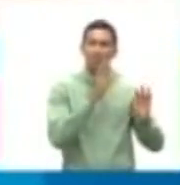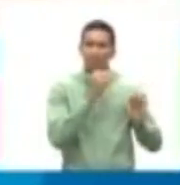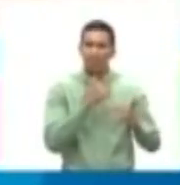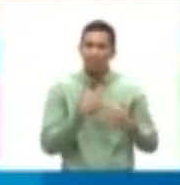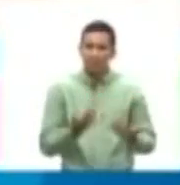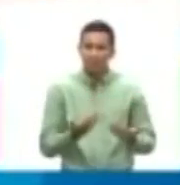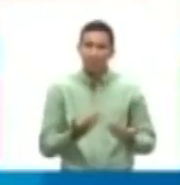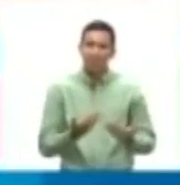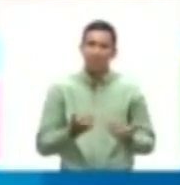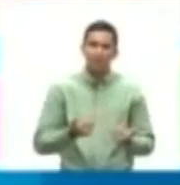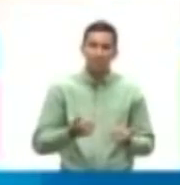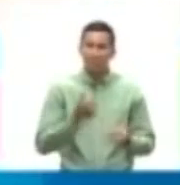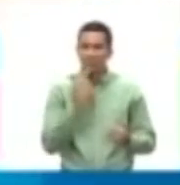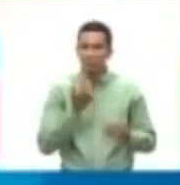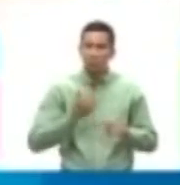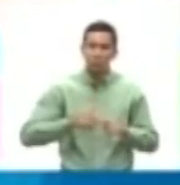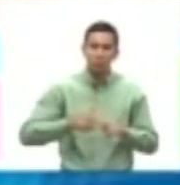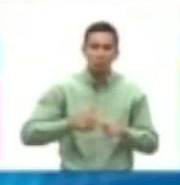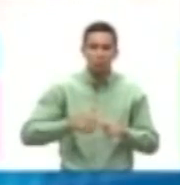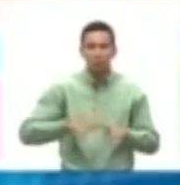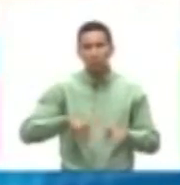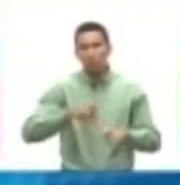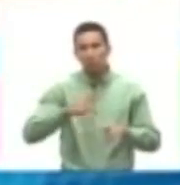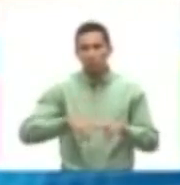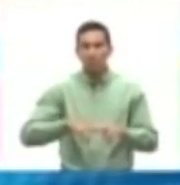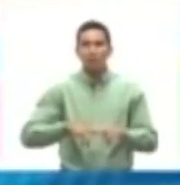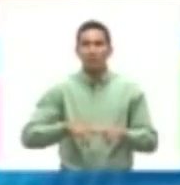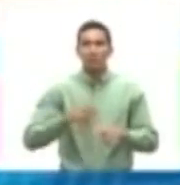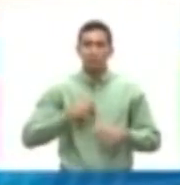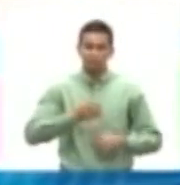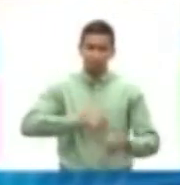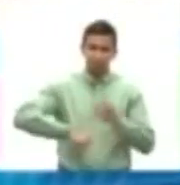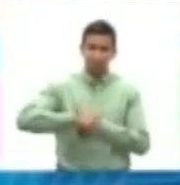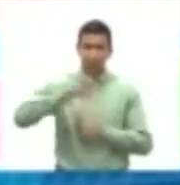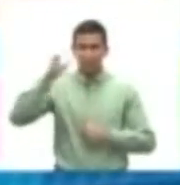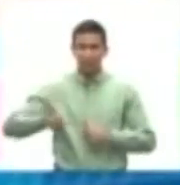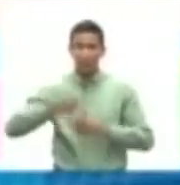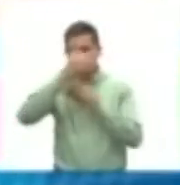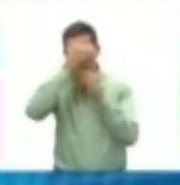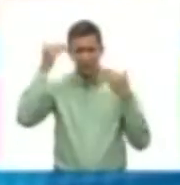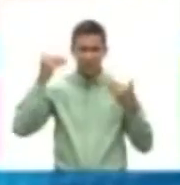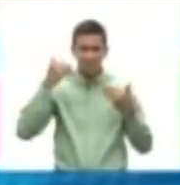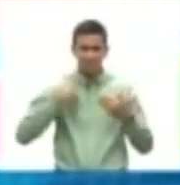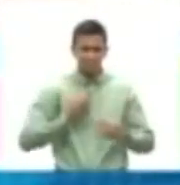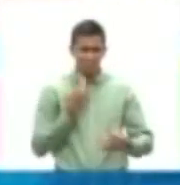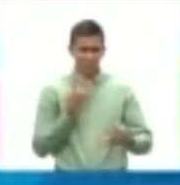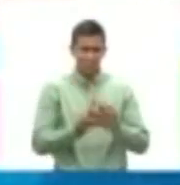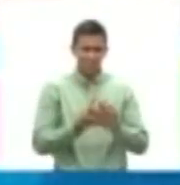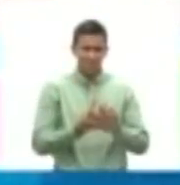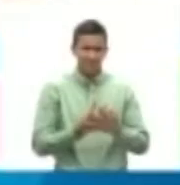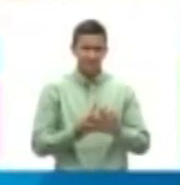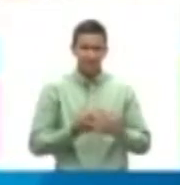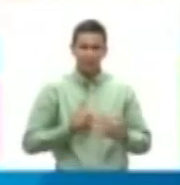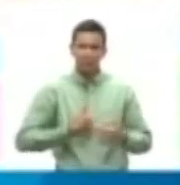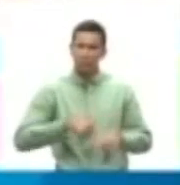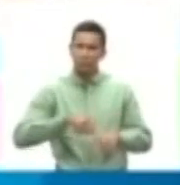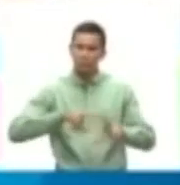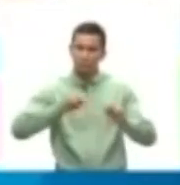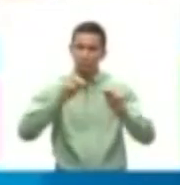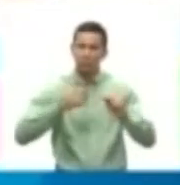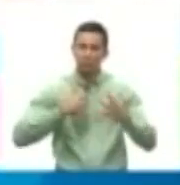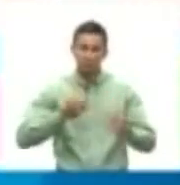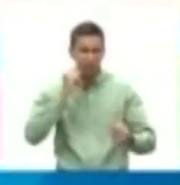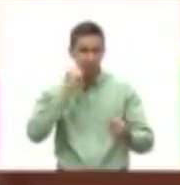sería pena normal. Si yo me pongo en el pellejo de Timochenko y Iván Márquez, yo dije, ¿qué? ¿Me voy a ir para la cárcel ahorita? Si lo que yo quiero es hacer un